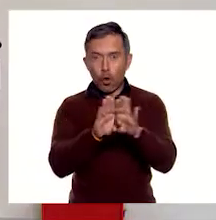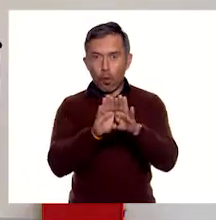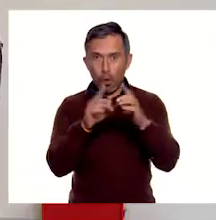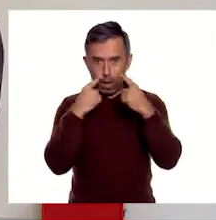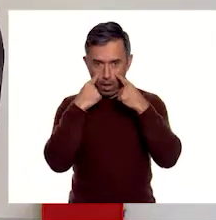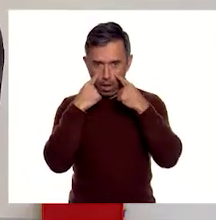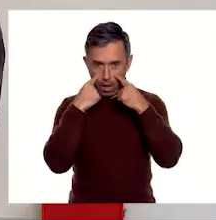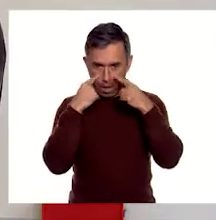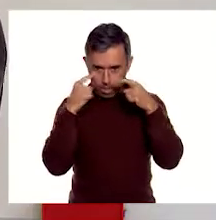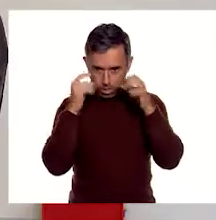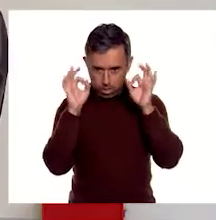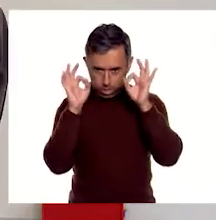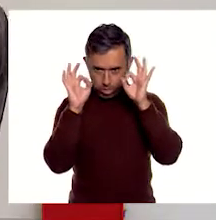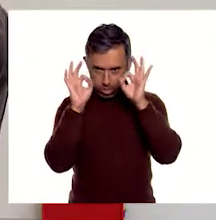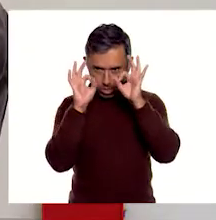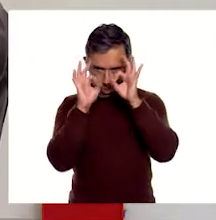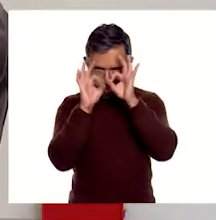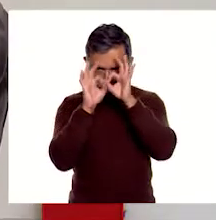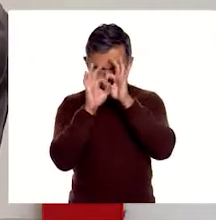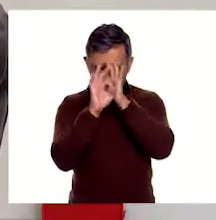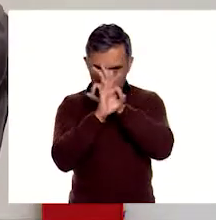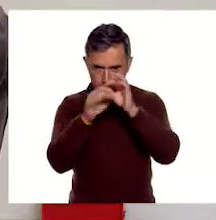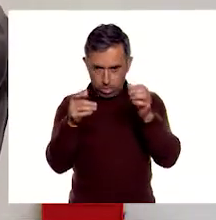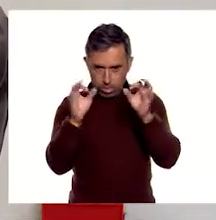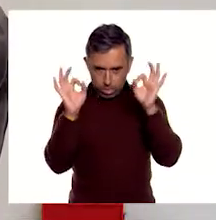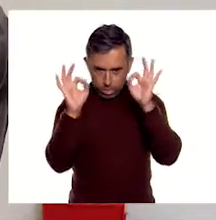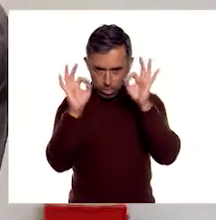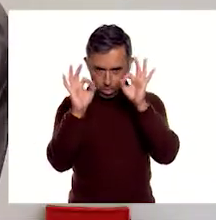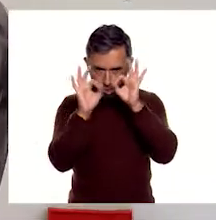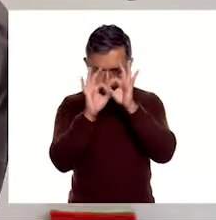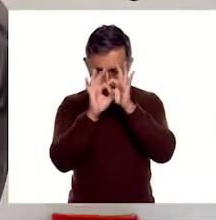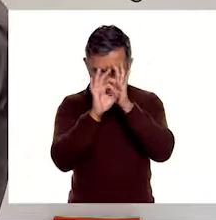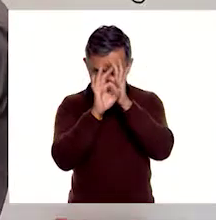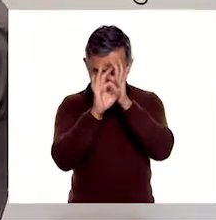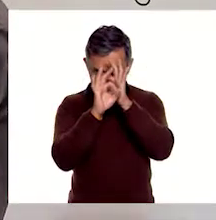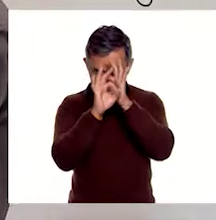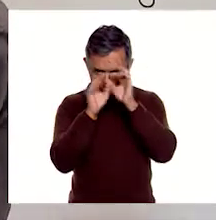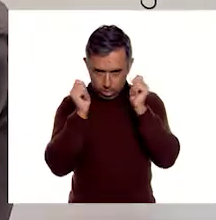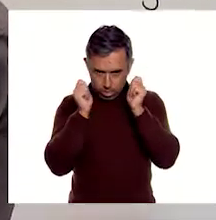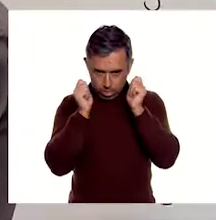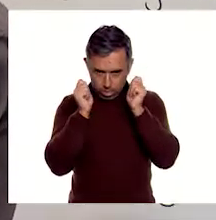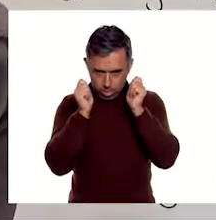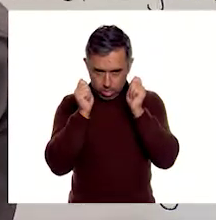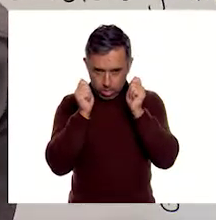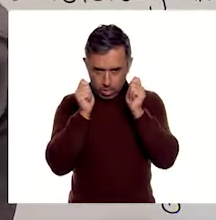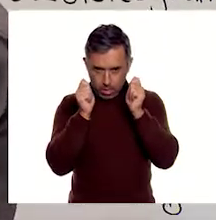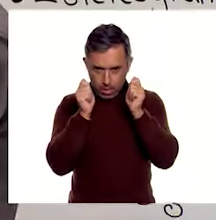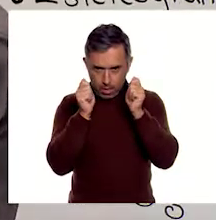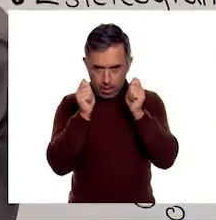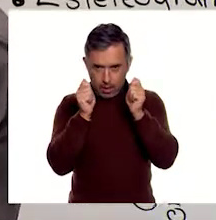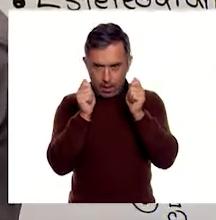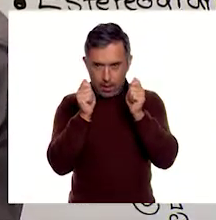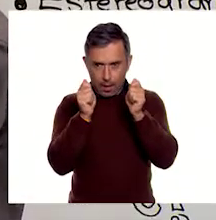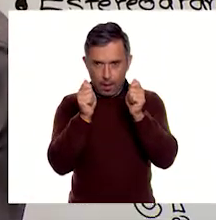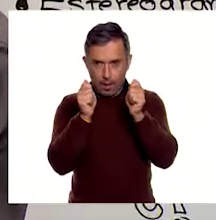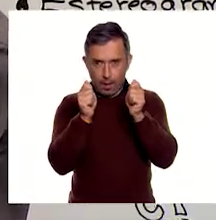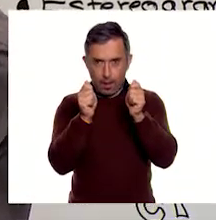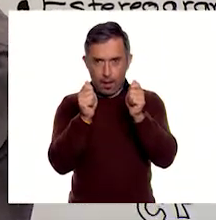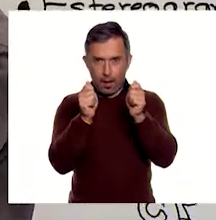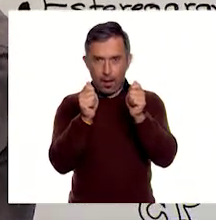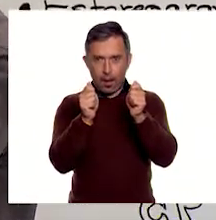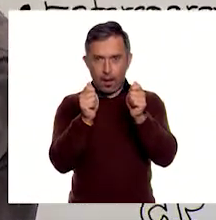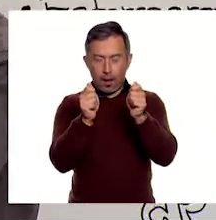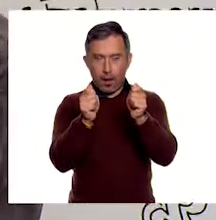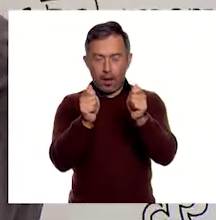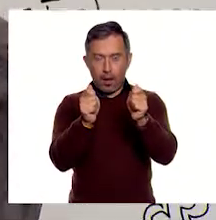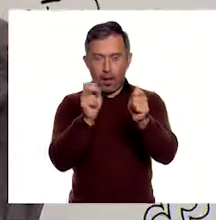viscos. Ah. Lo agarramos y entonces lo voy despegando poco a poco, poco a poco. Y no se logra